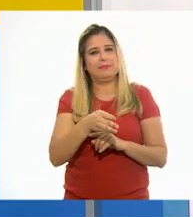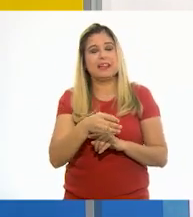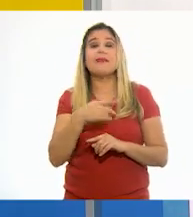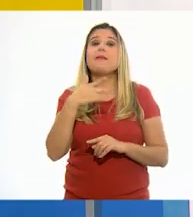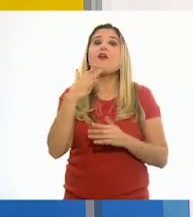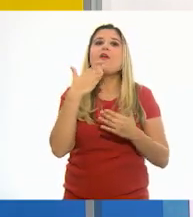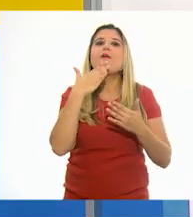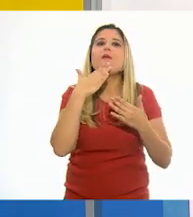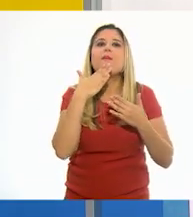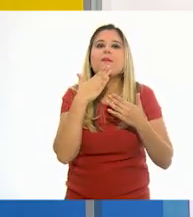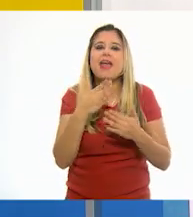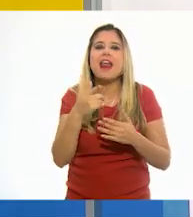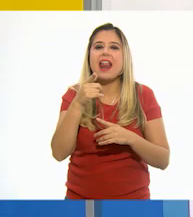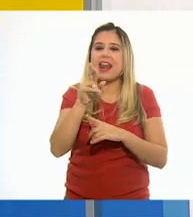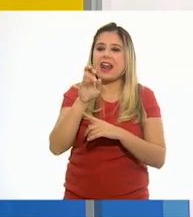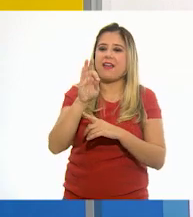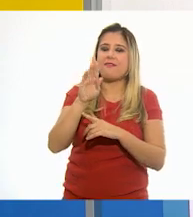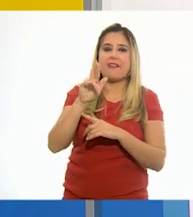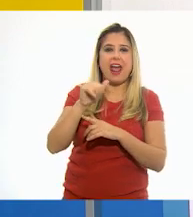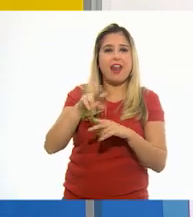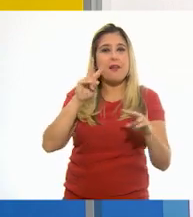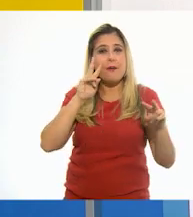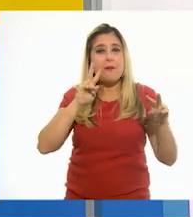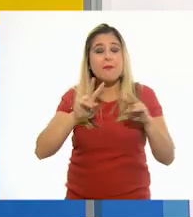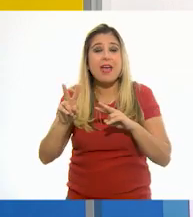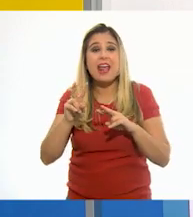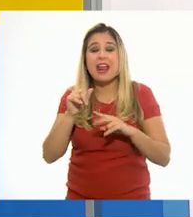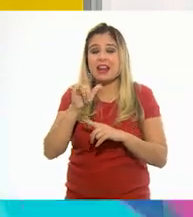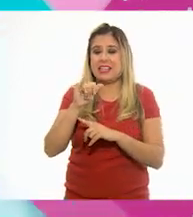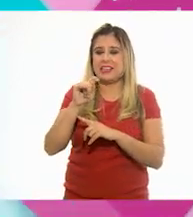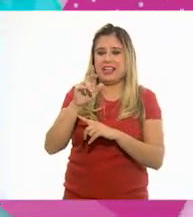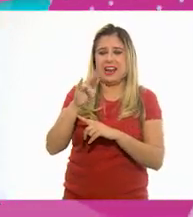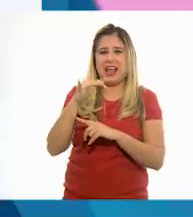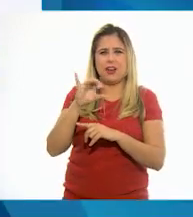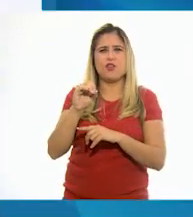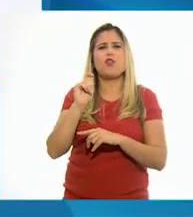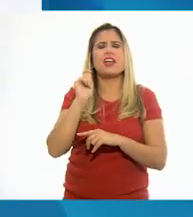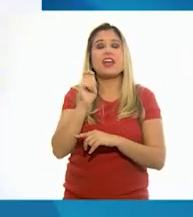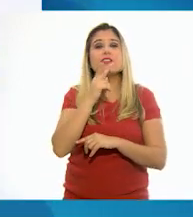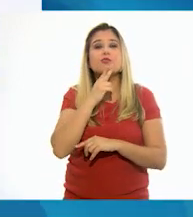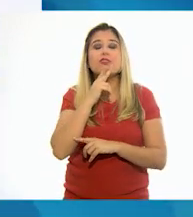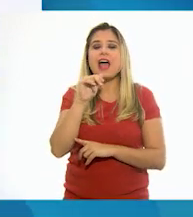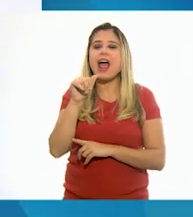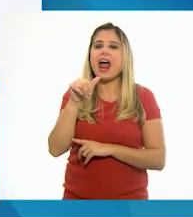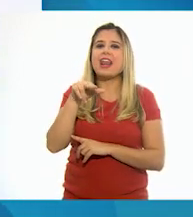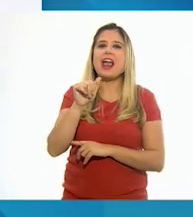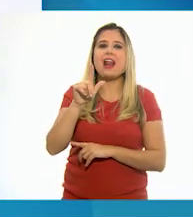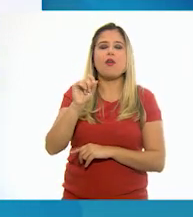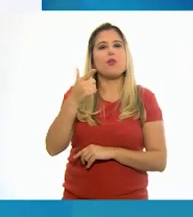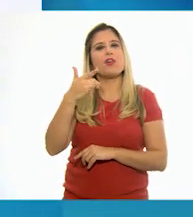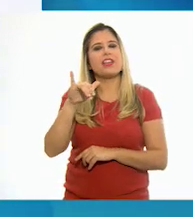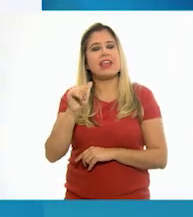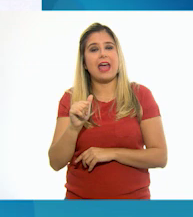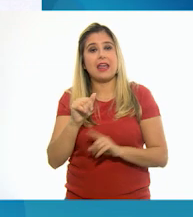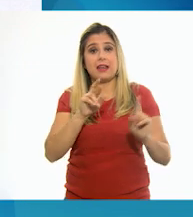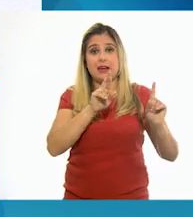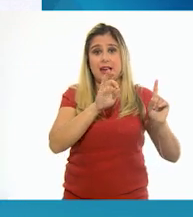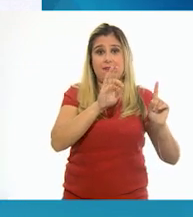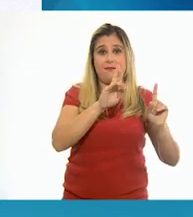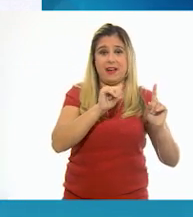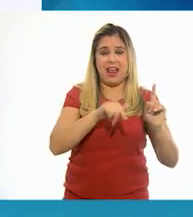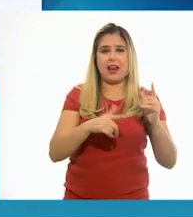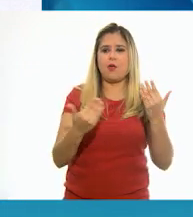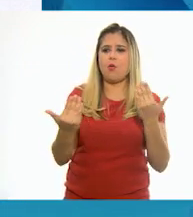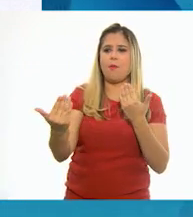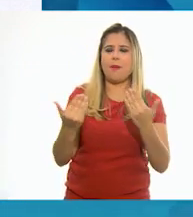muy bien, en este refrán podemos observar que el recurso literario utilizado fue la analogía. El refrán compara